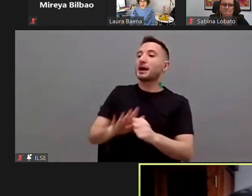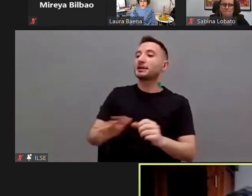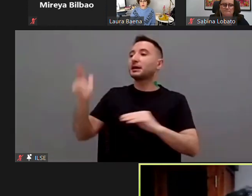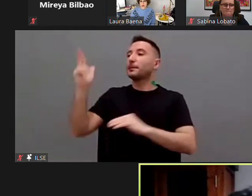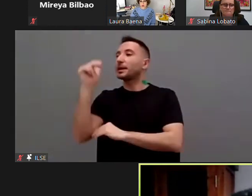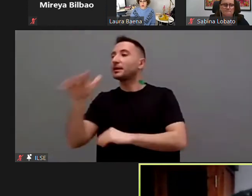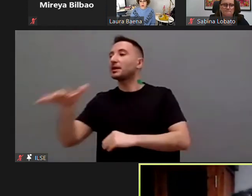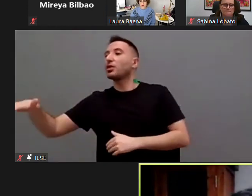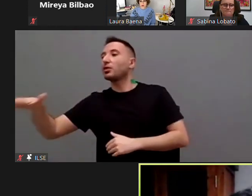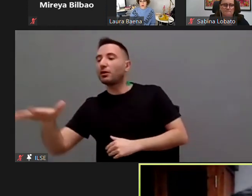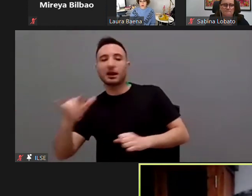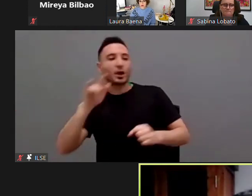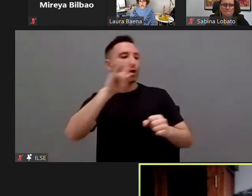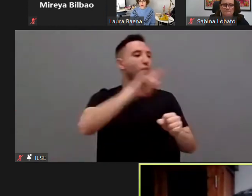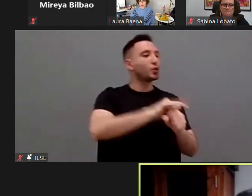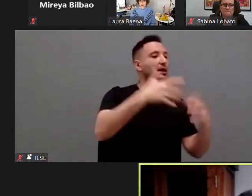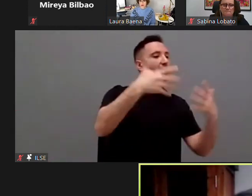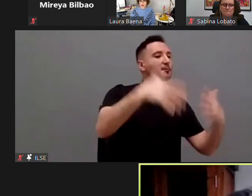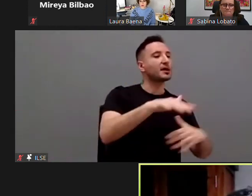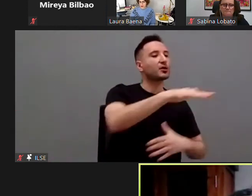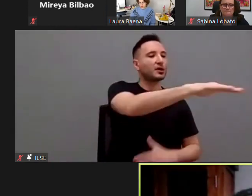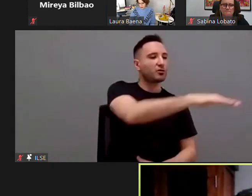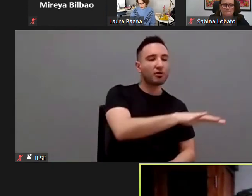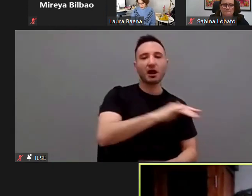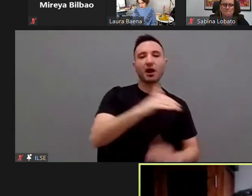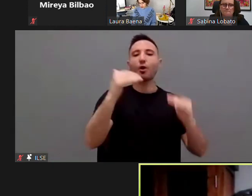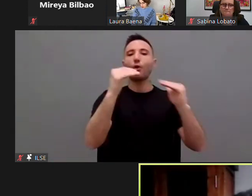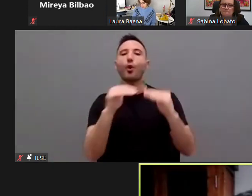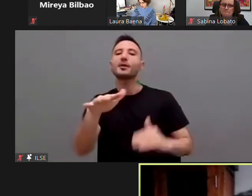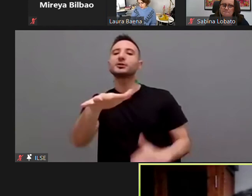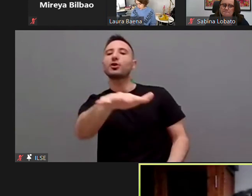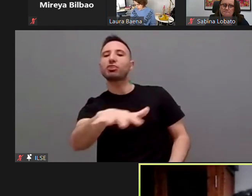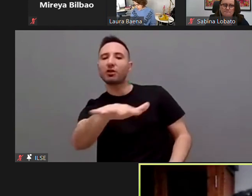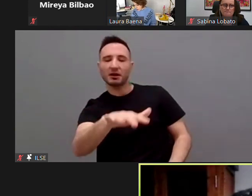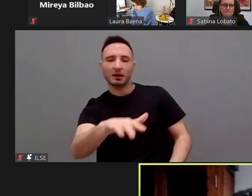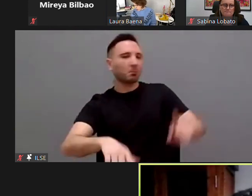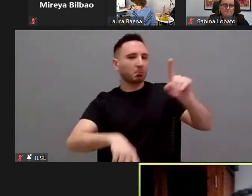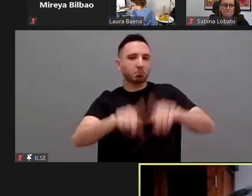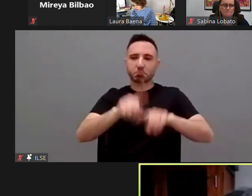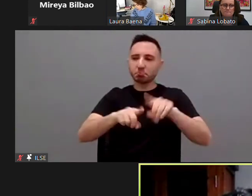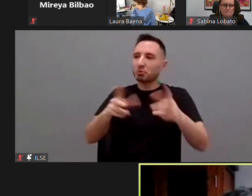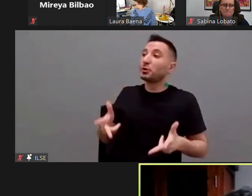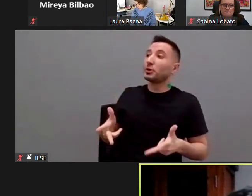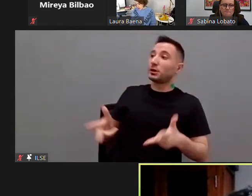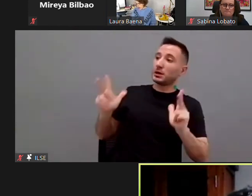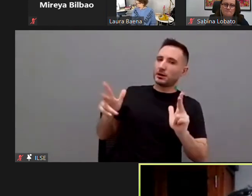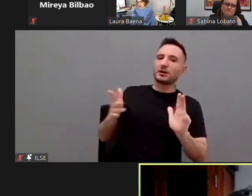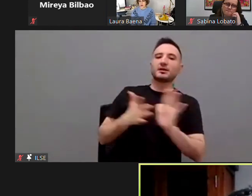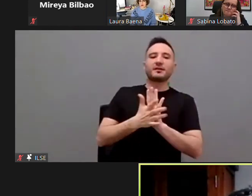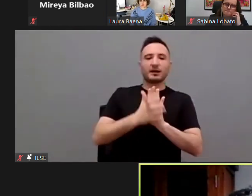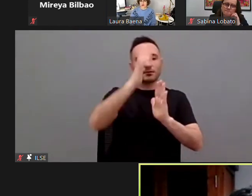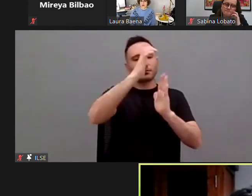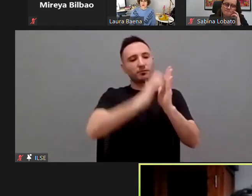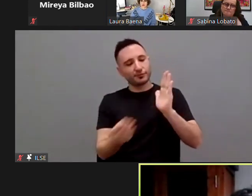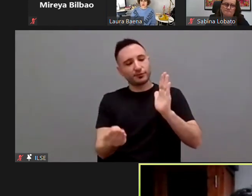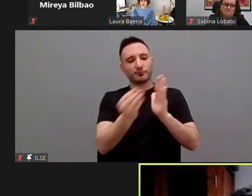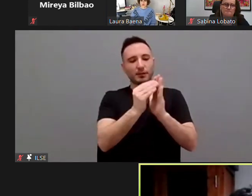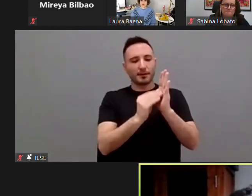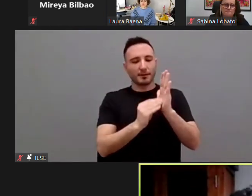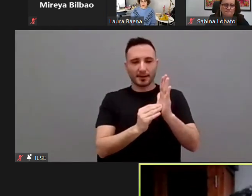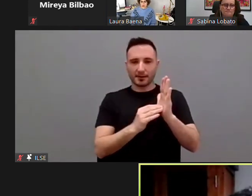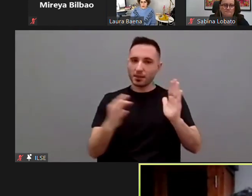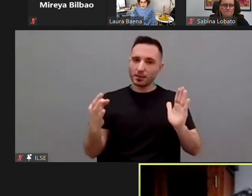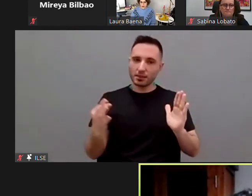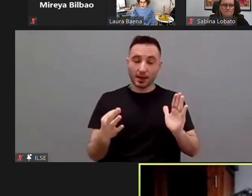otro y a lo mejor otro día en otro sitio incluso, lo tendría que permitir el empresario,